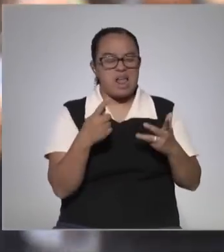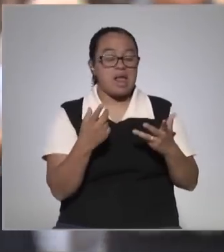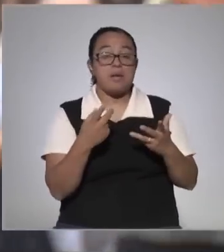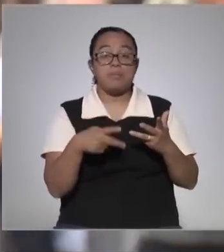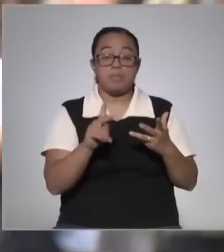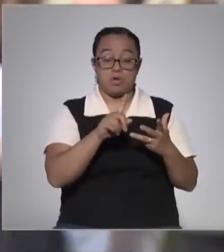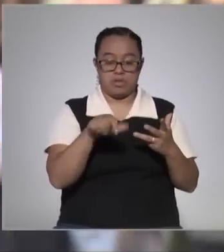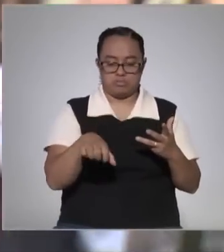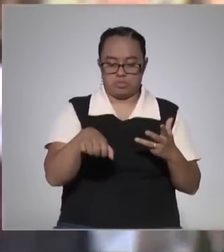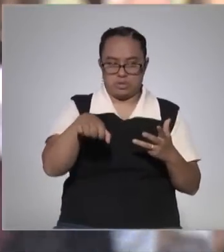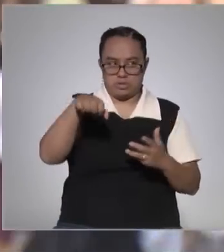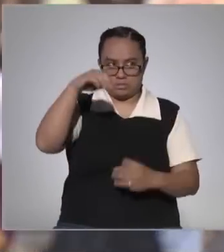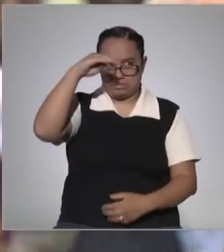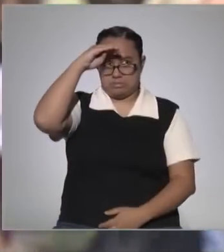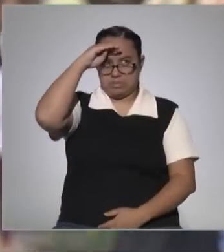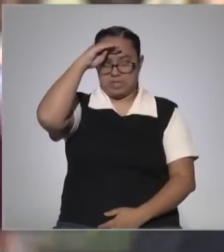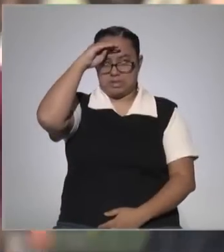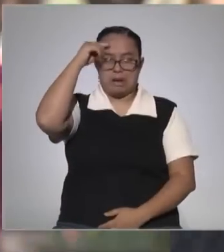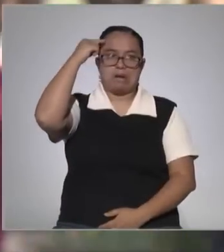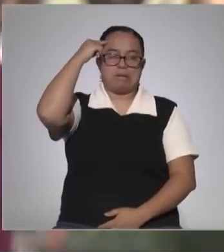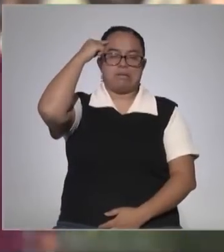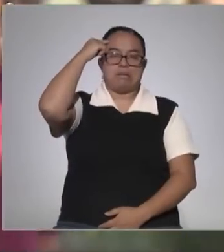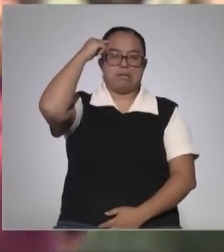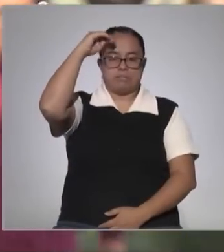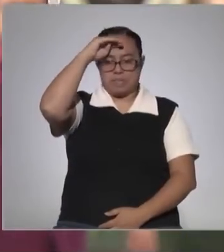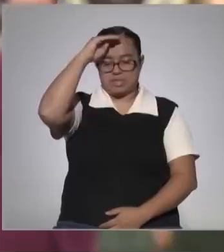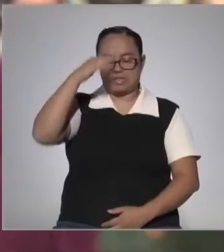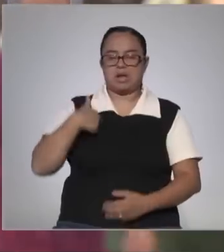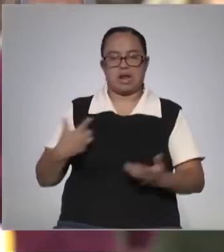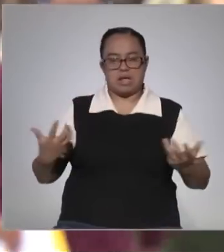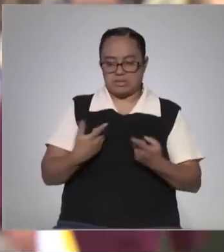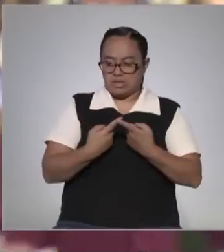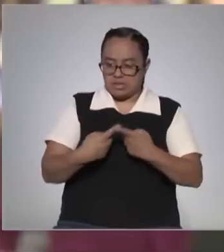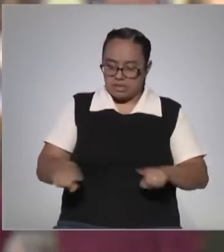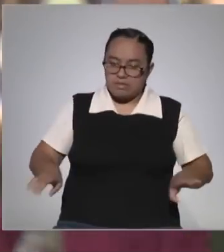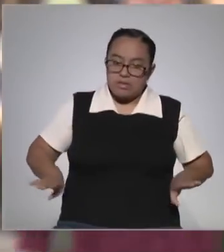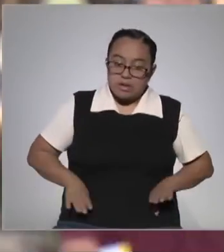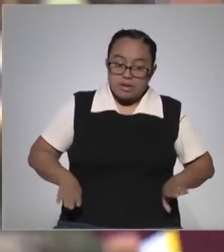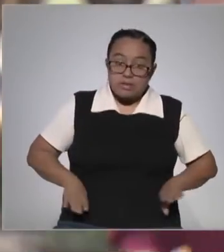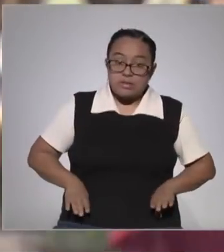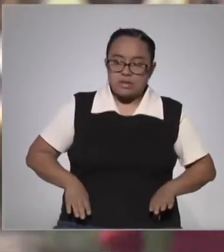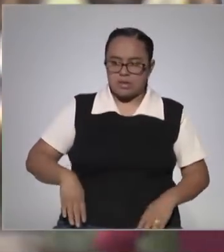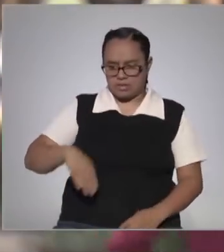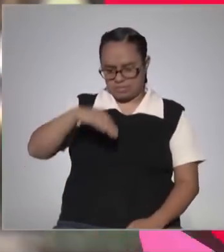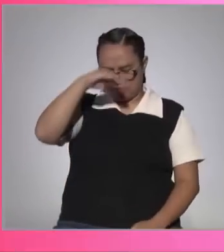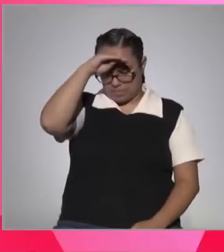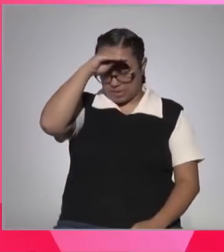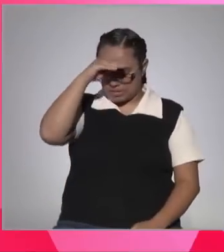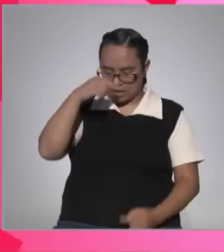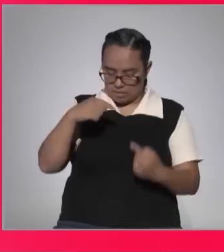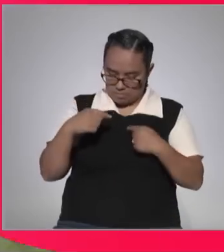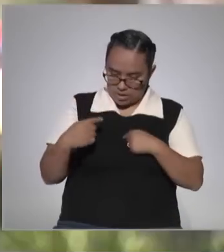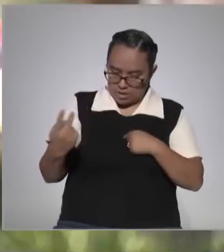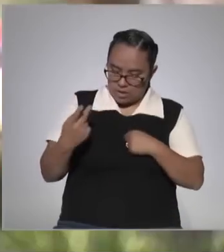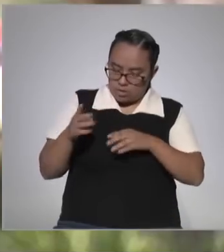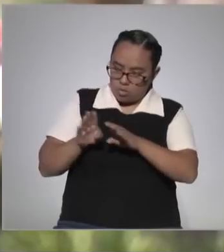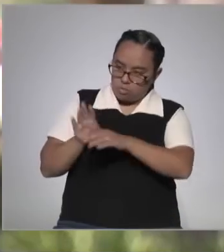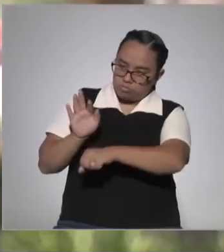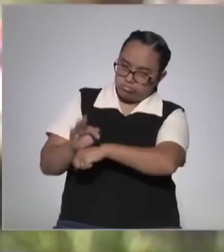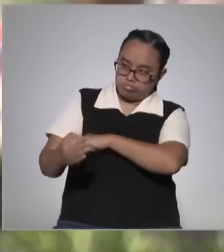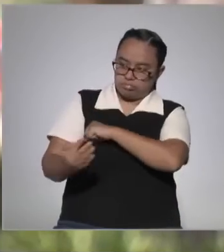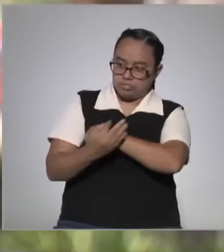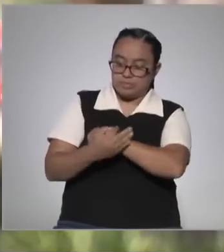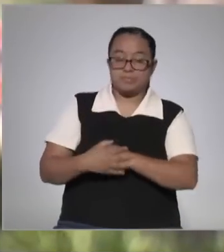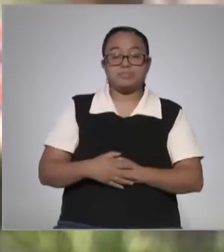madurando ya pensamos más las cosas, tratamos de actuar distinto, tratamos de pensar en nosotros y en nuestra pareja. Pienso que